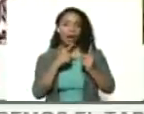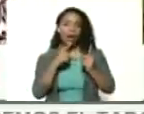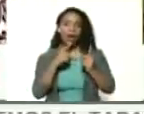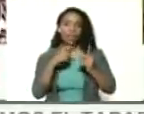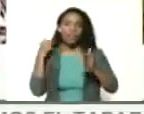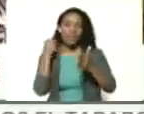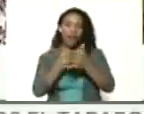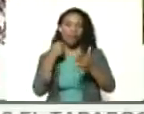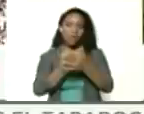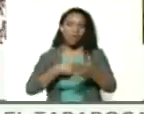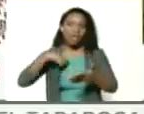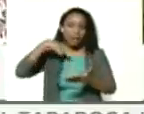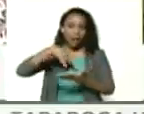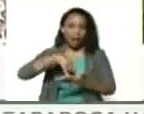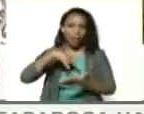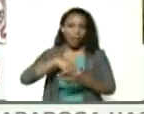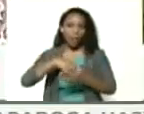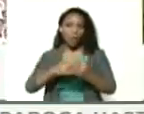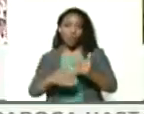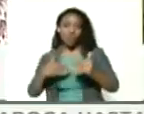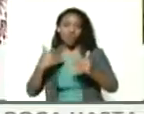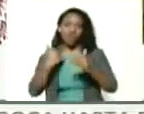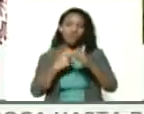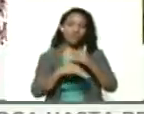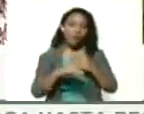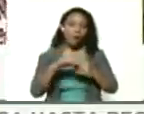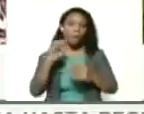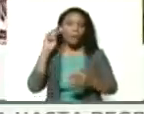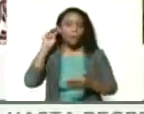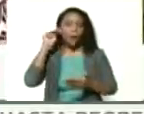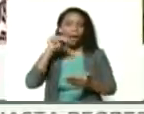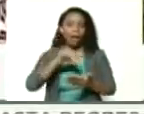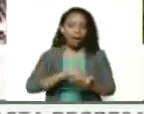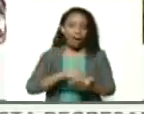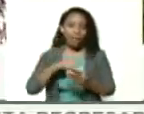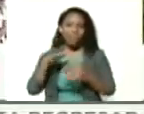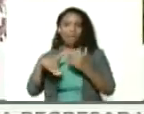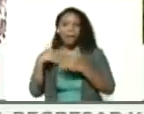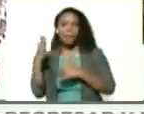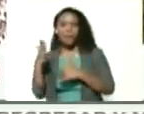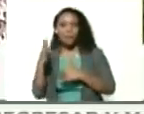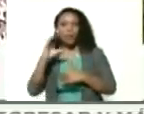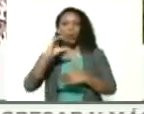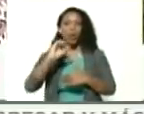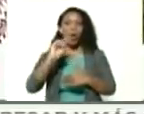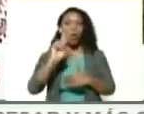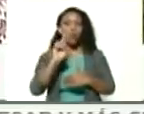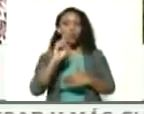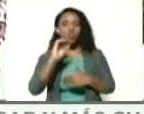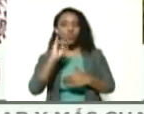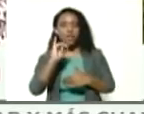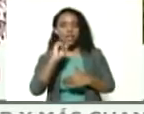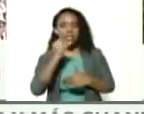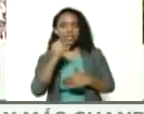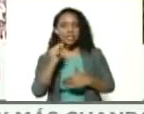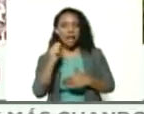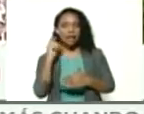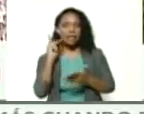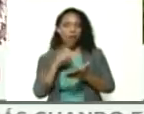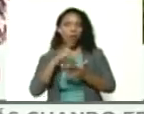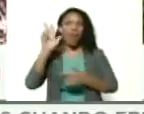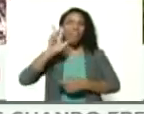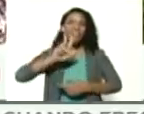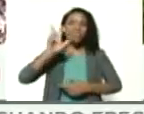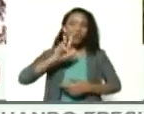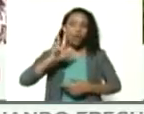batalla de Carabobo, pasó por Maracay, después se vino por las Cocuizas, llegó a la Victoria